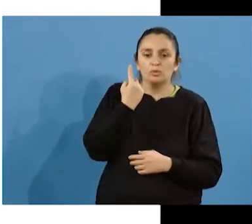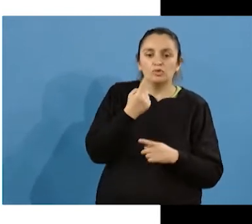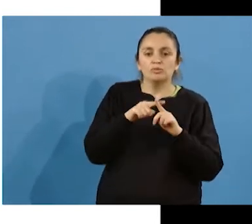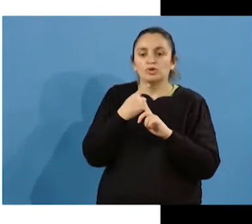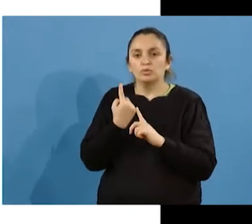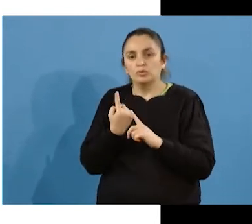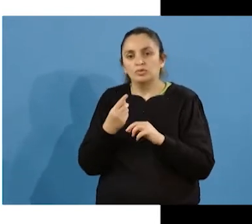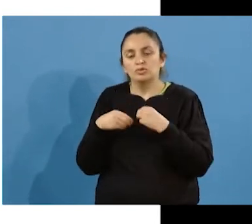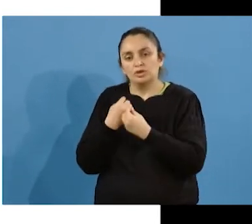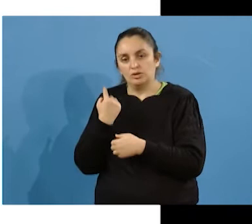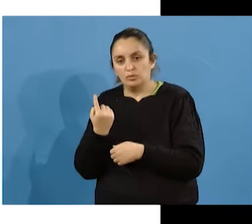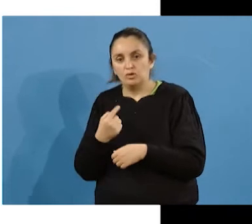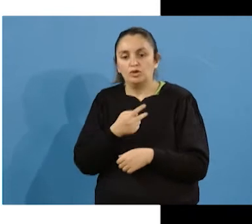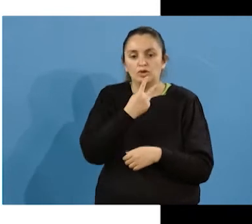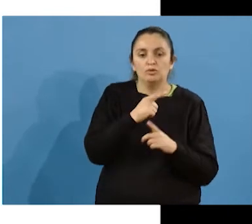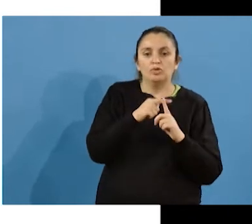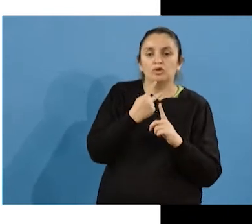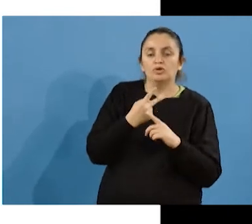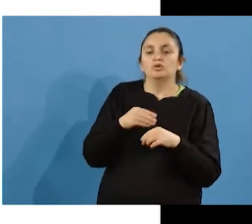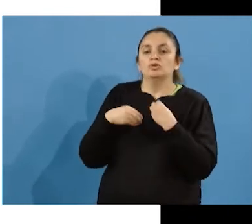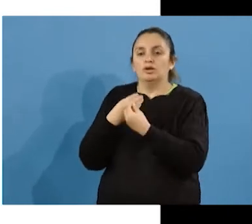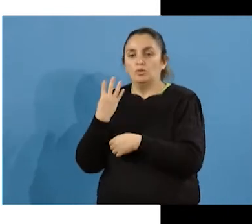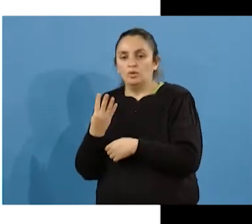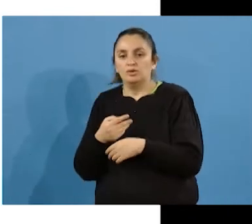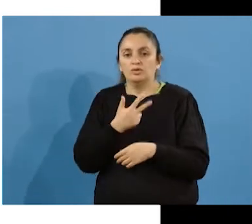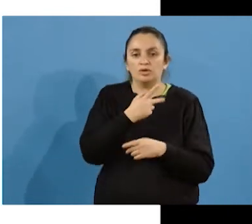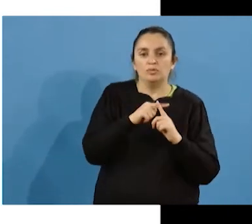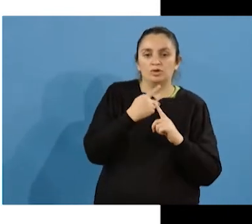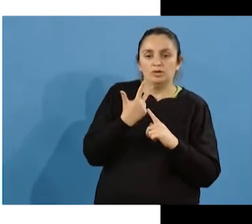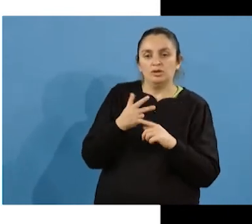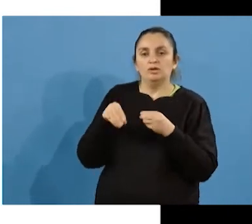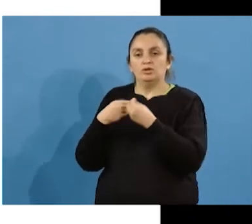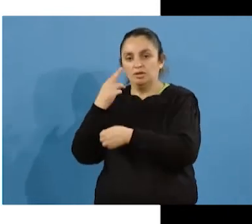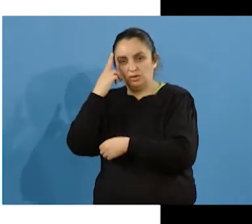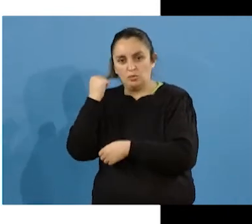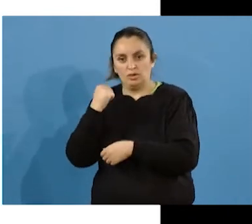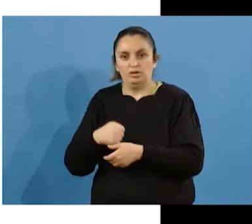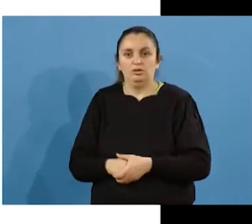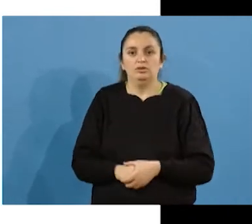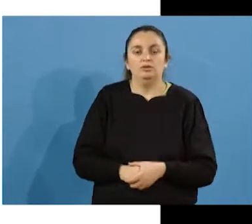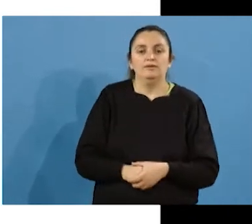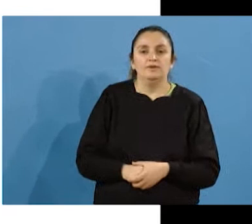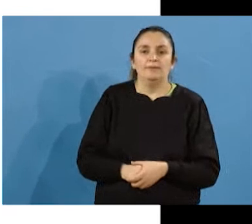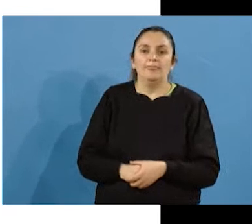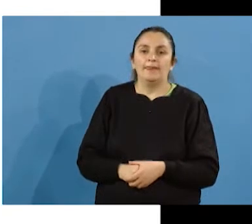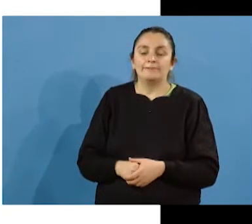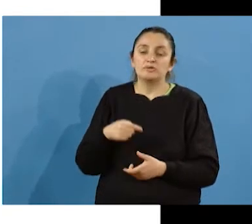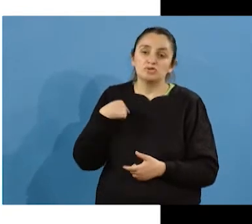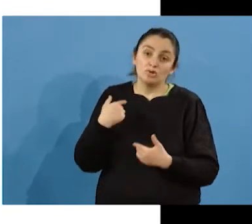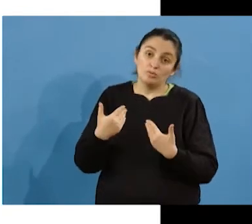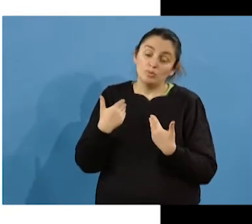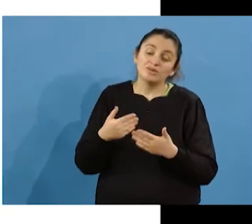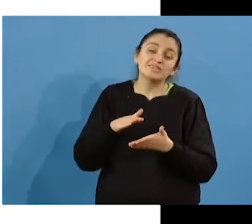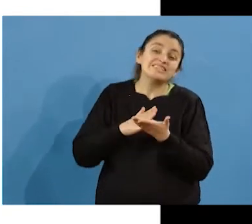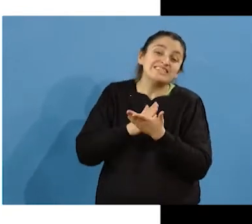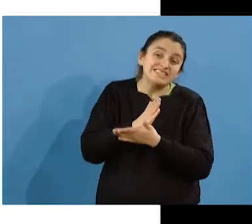es 12 por 2 es 4 3 x 3 9 y ahí yo podría siempre tener a mano